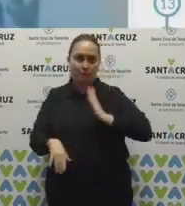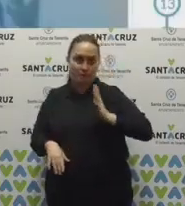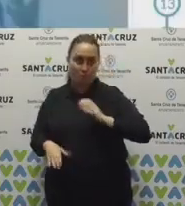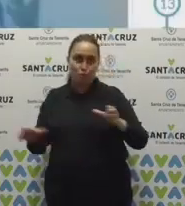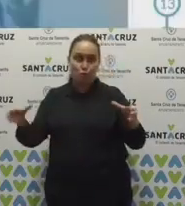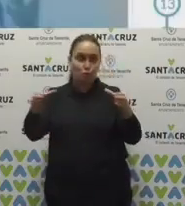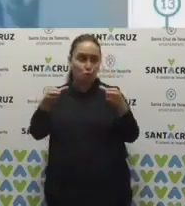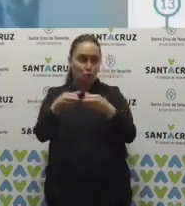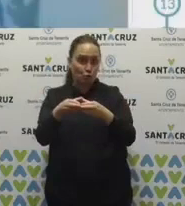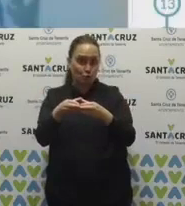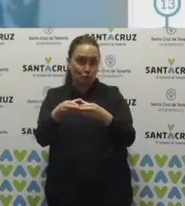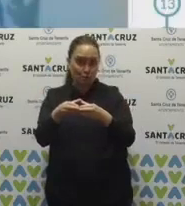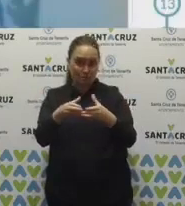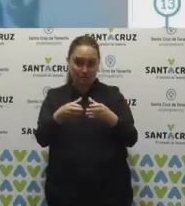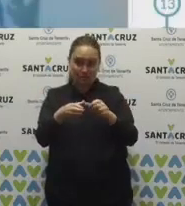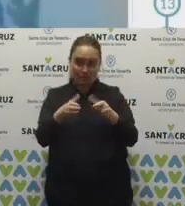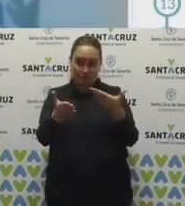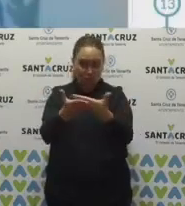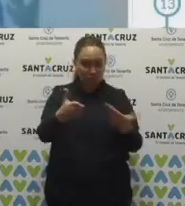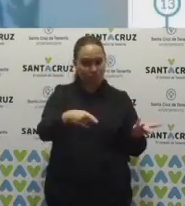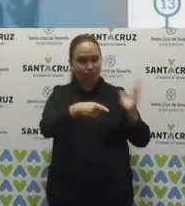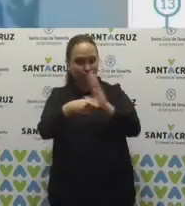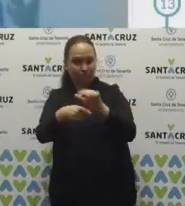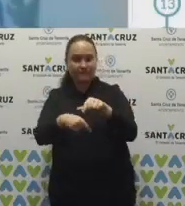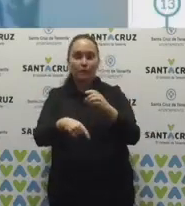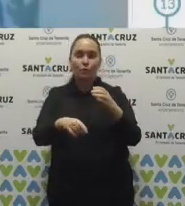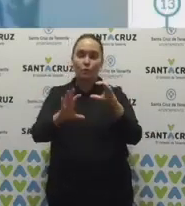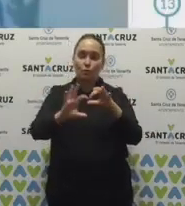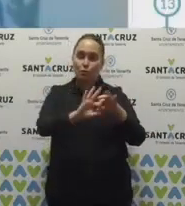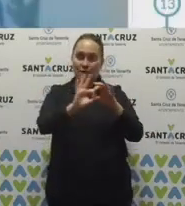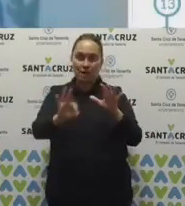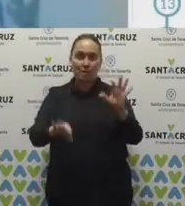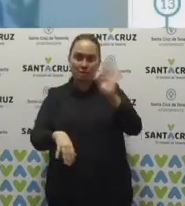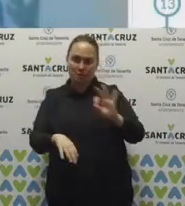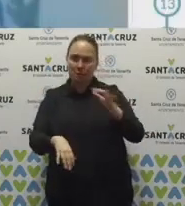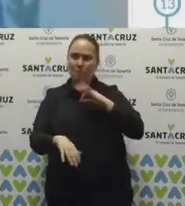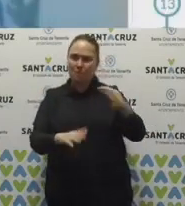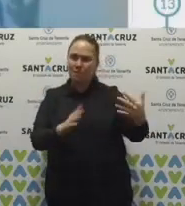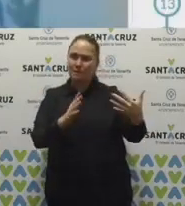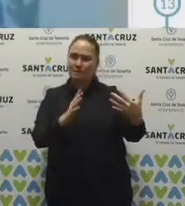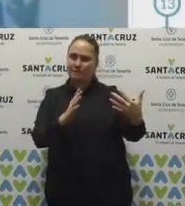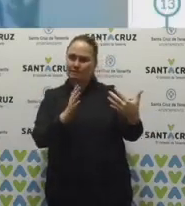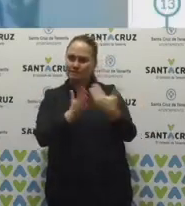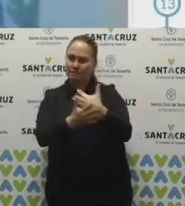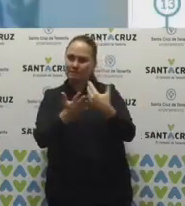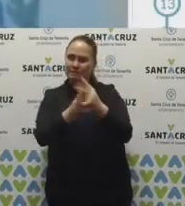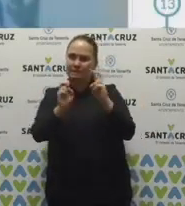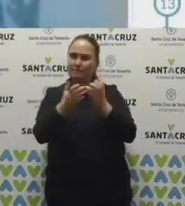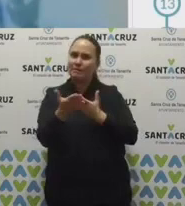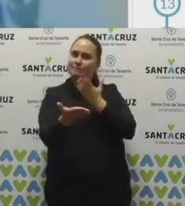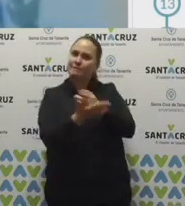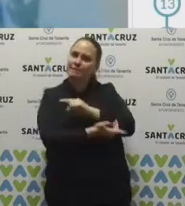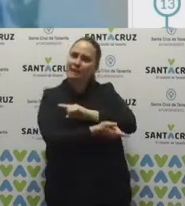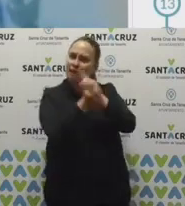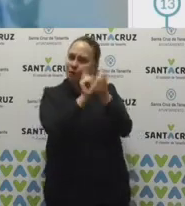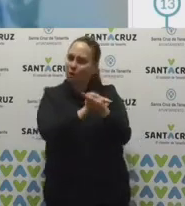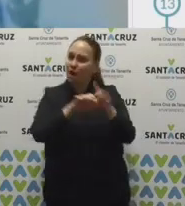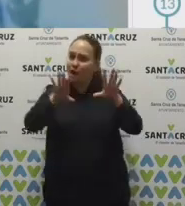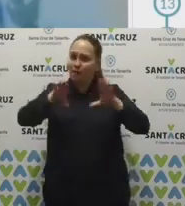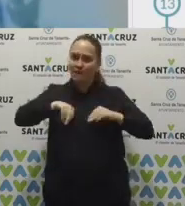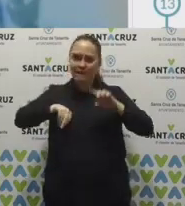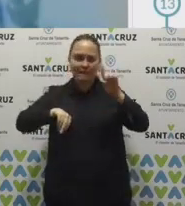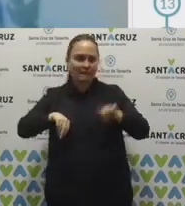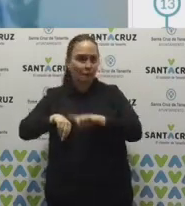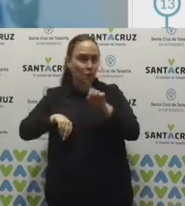grupo pero fueron proponente unidas podemos hacer referencia a la transaccional o si la acepta o no que han hecho el grupo coalición canarias y a la misma porque estoy